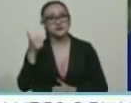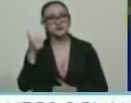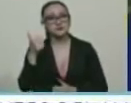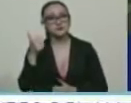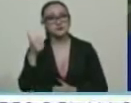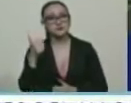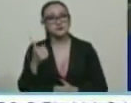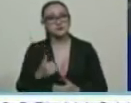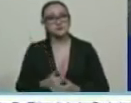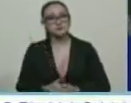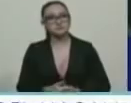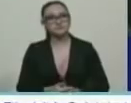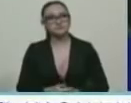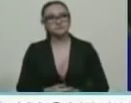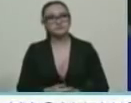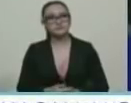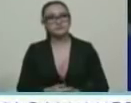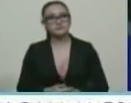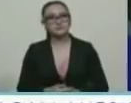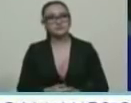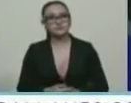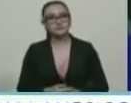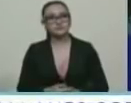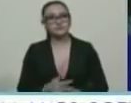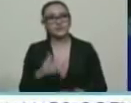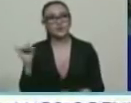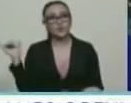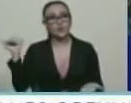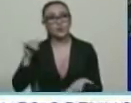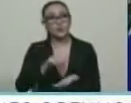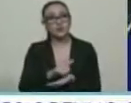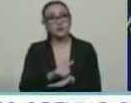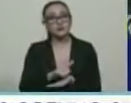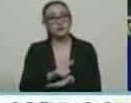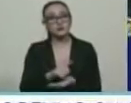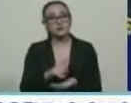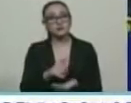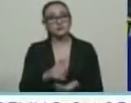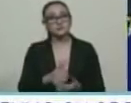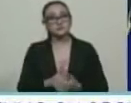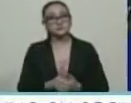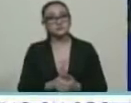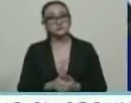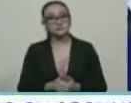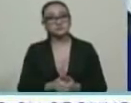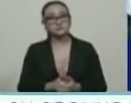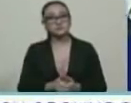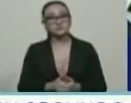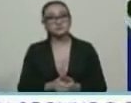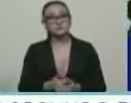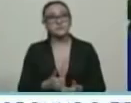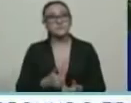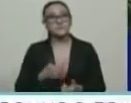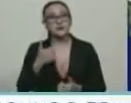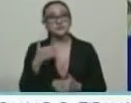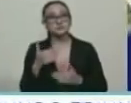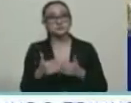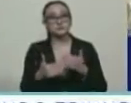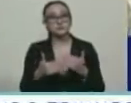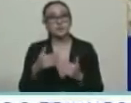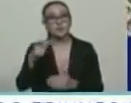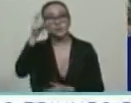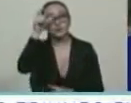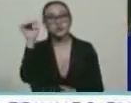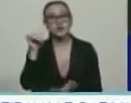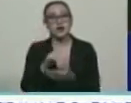frecuencias. Entonces estos vuelos, mientras más se aumentan desde Turquía a